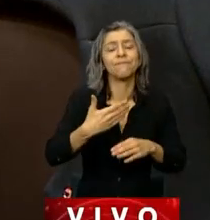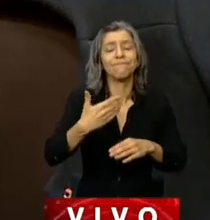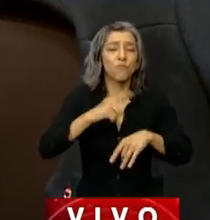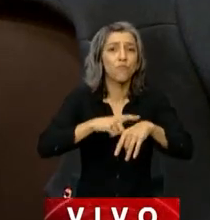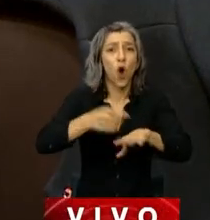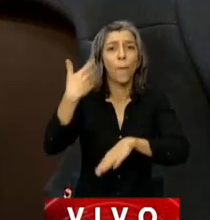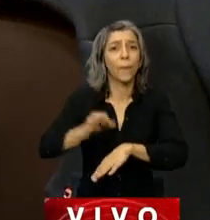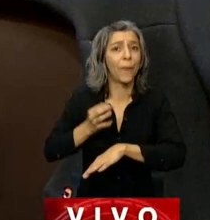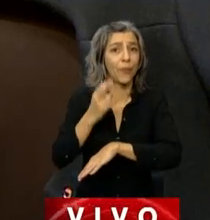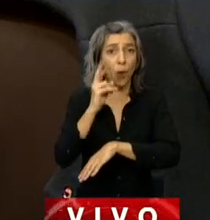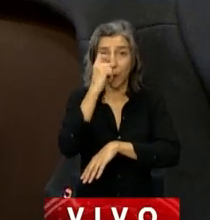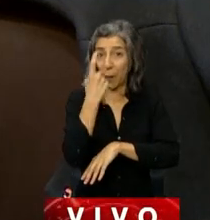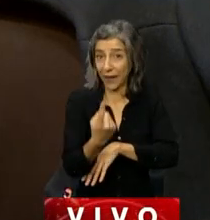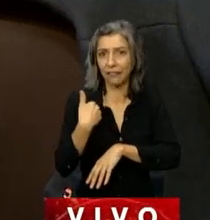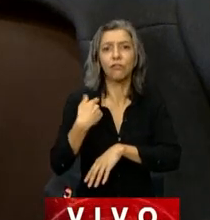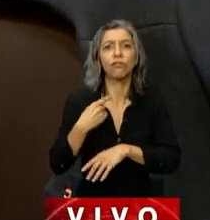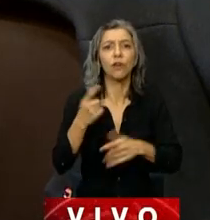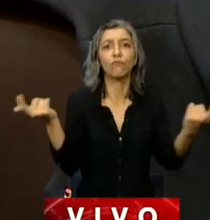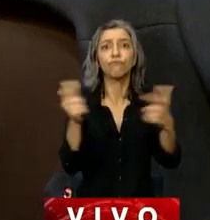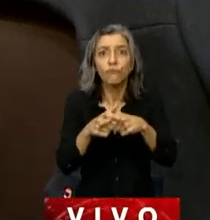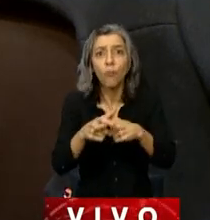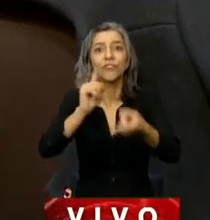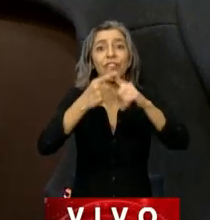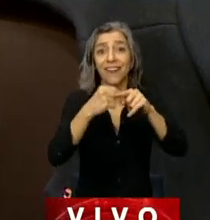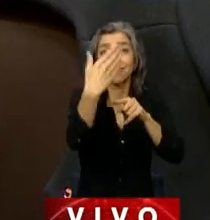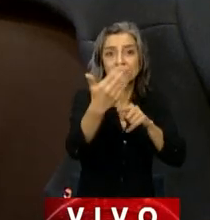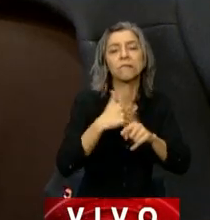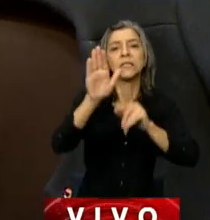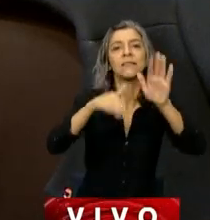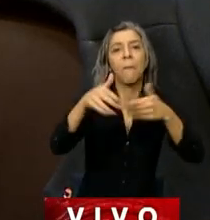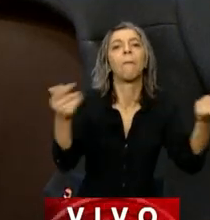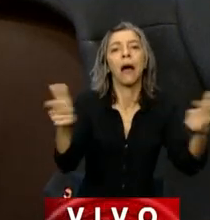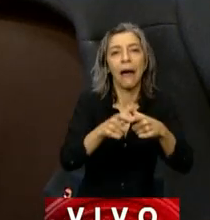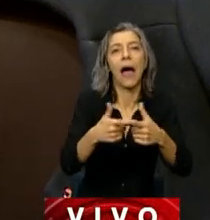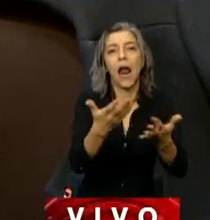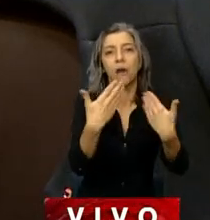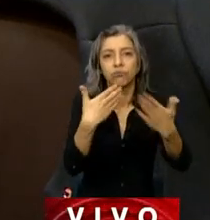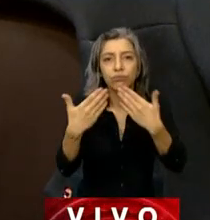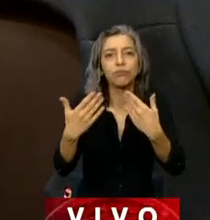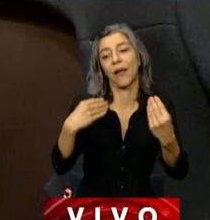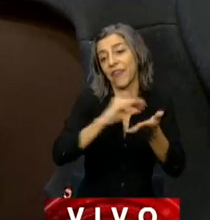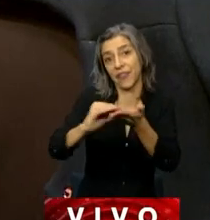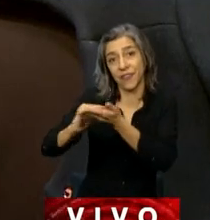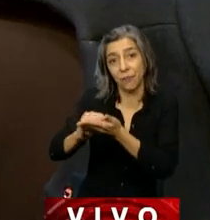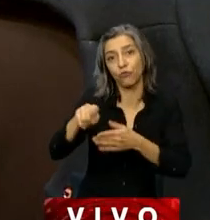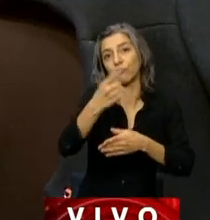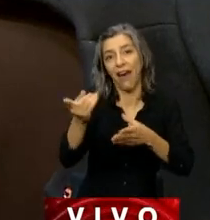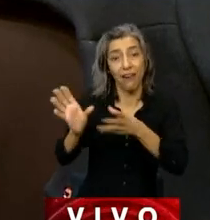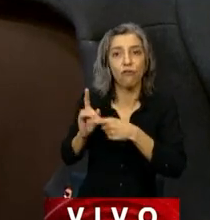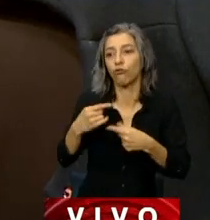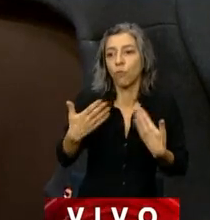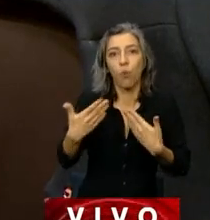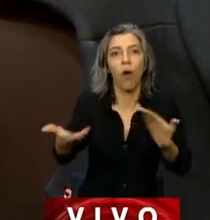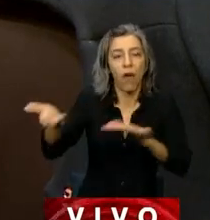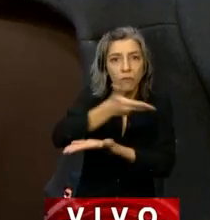2021 convocada por la comisión de relaciones exteriores participando los diputados de otra integración y